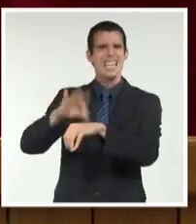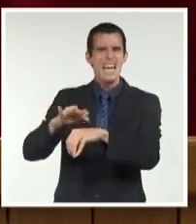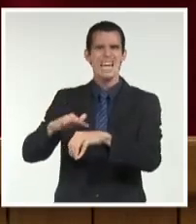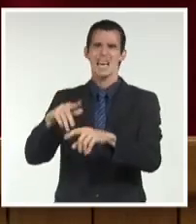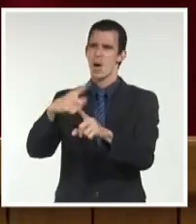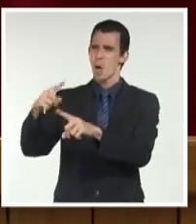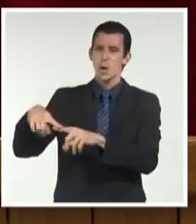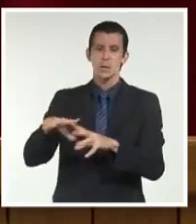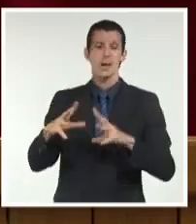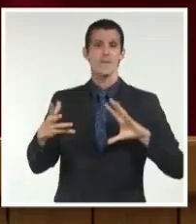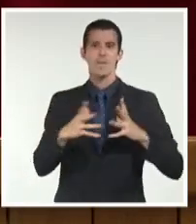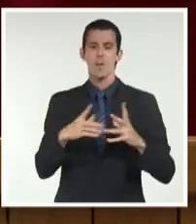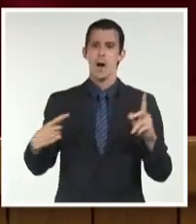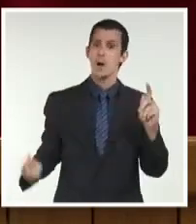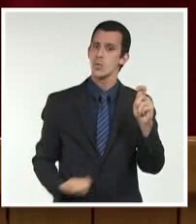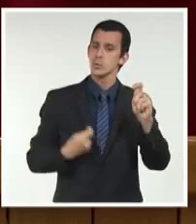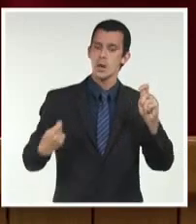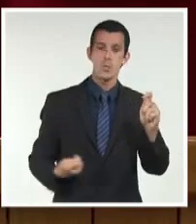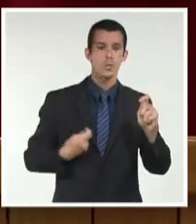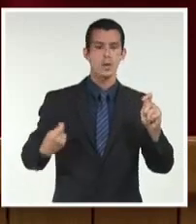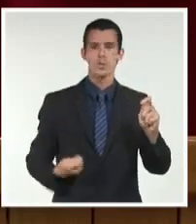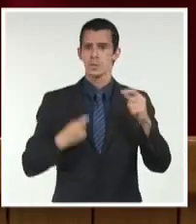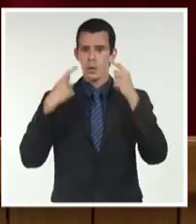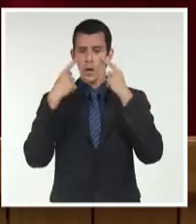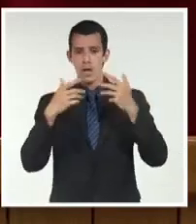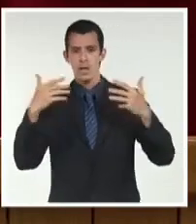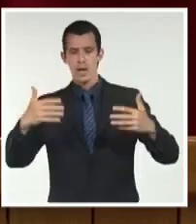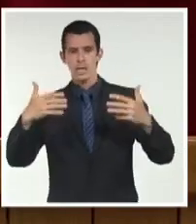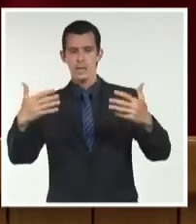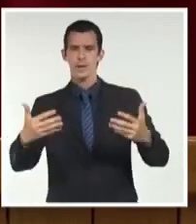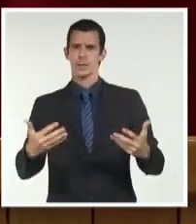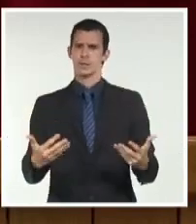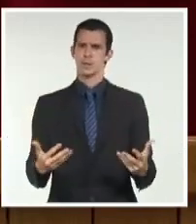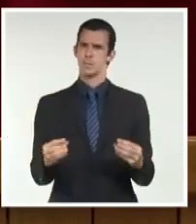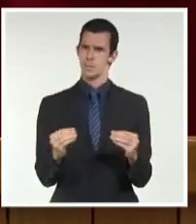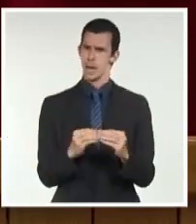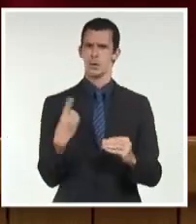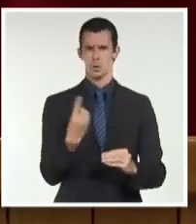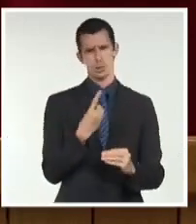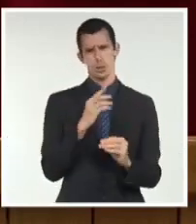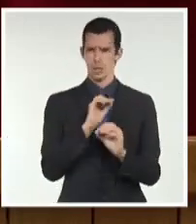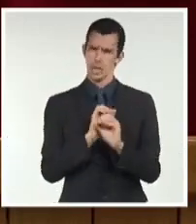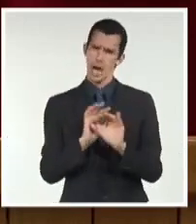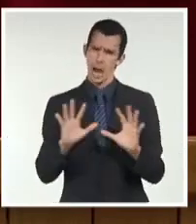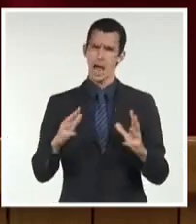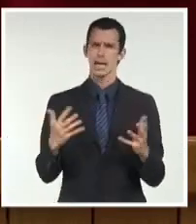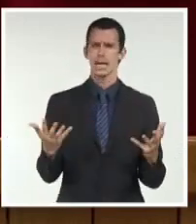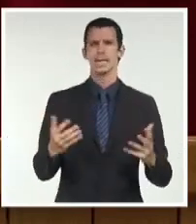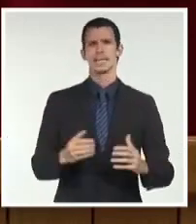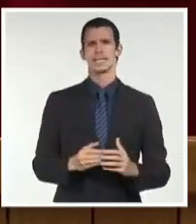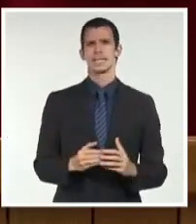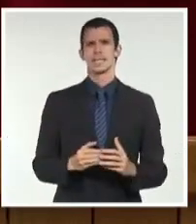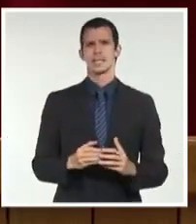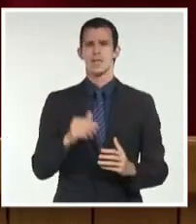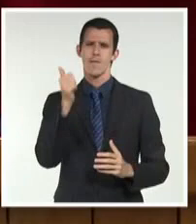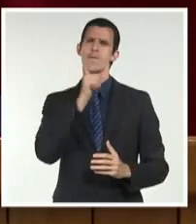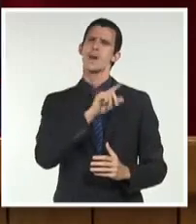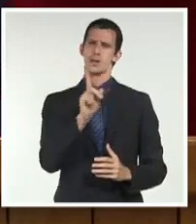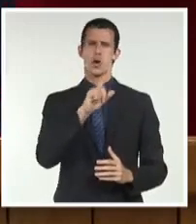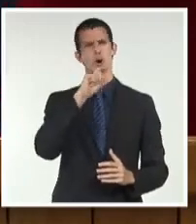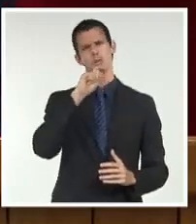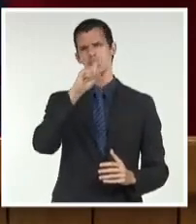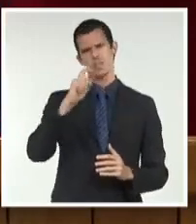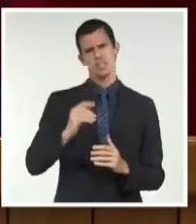en los primeros planos el esfuerzo de los trabajadores del sector, es mi deber aclarar que todavía quedan días difíciles por